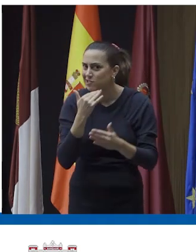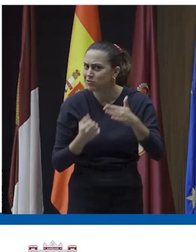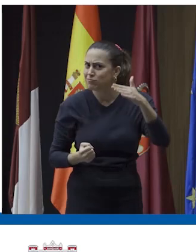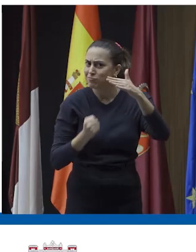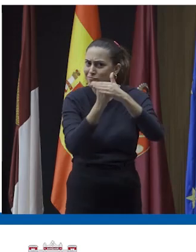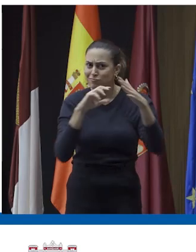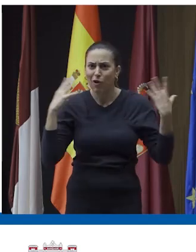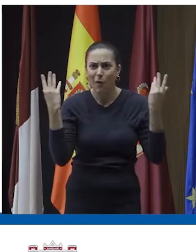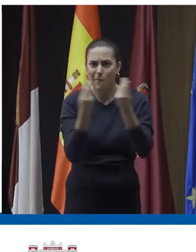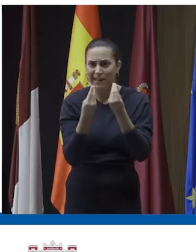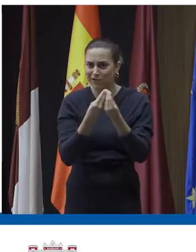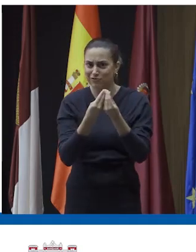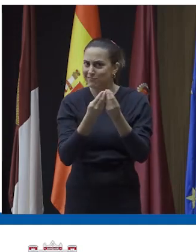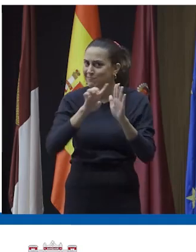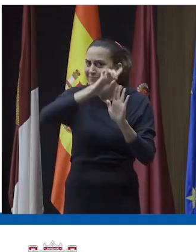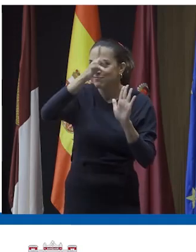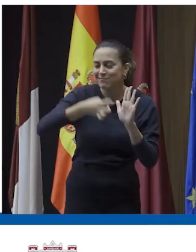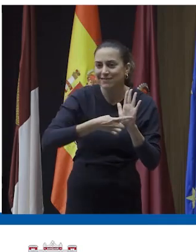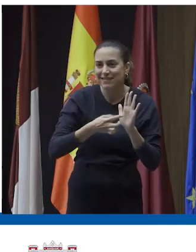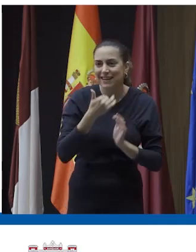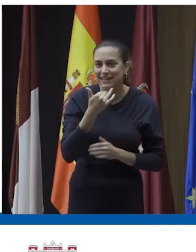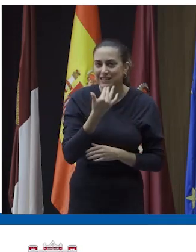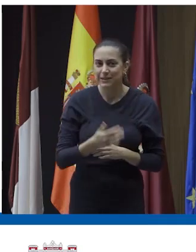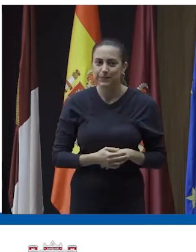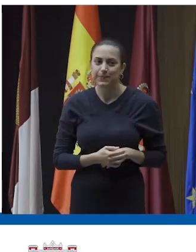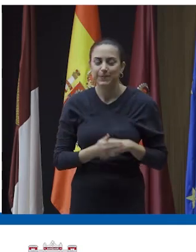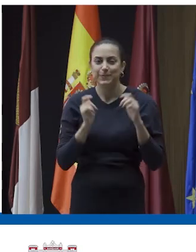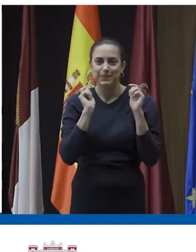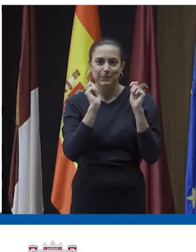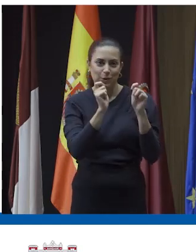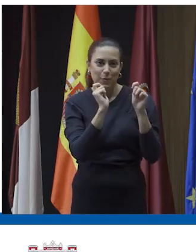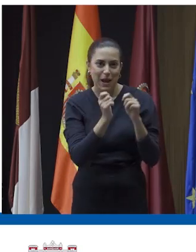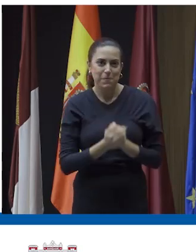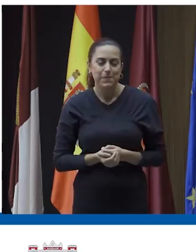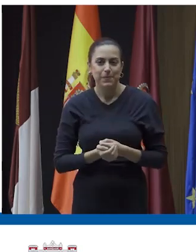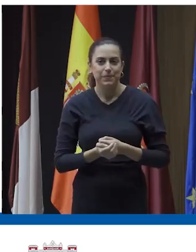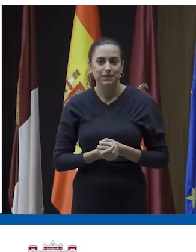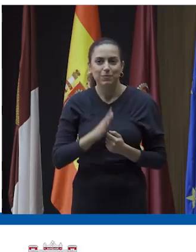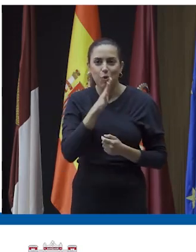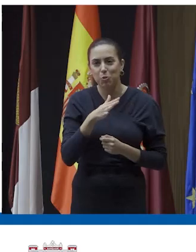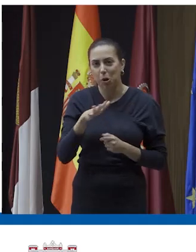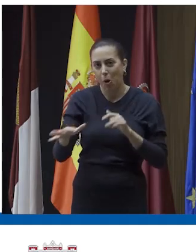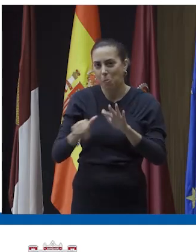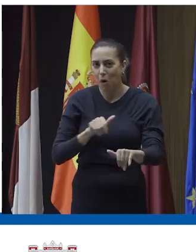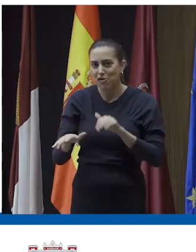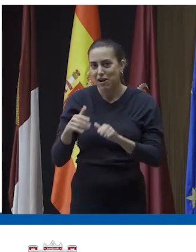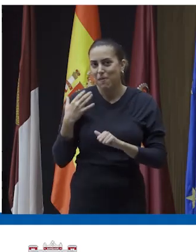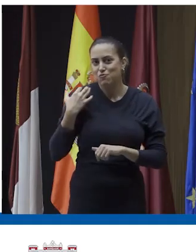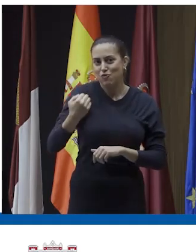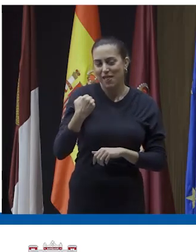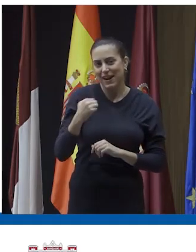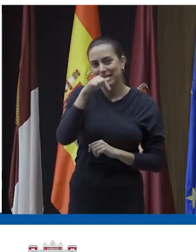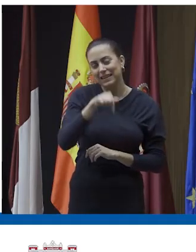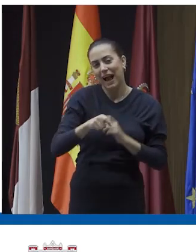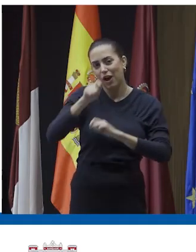podríamos decir un lleno absoluto, así que enhorabuena por el poder de convocatoria a la asociación y enhorabuena